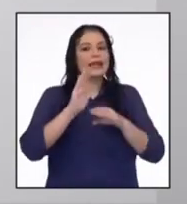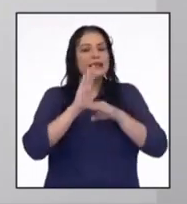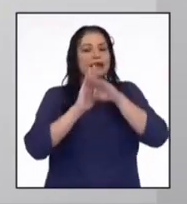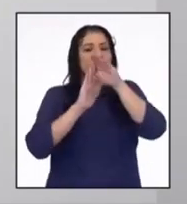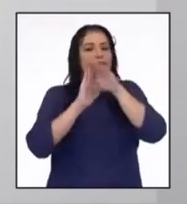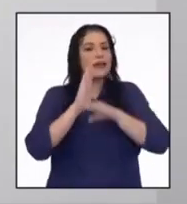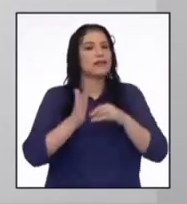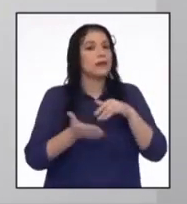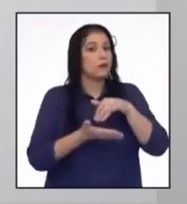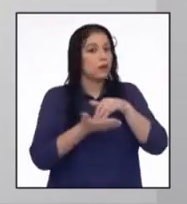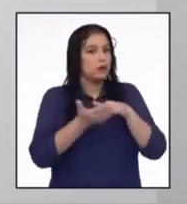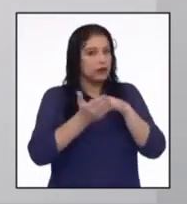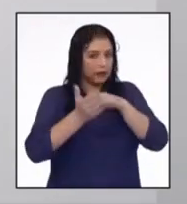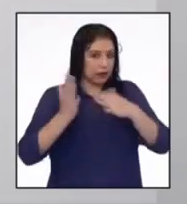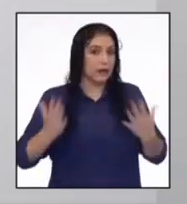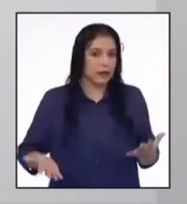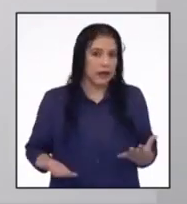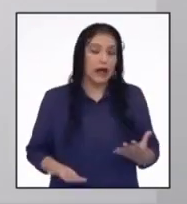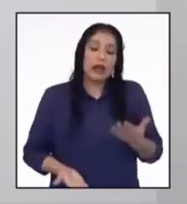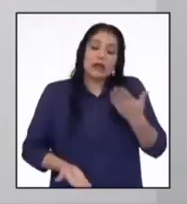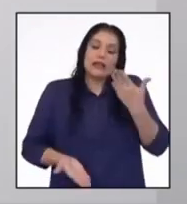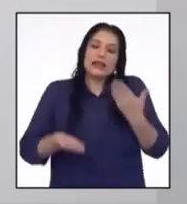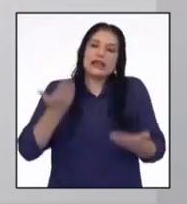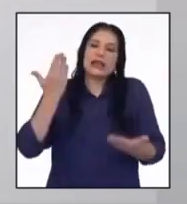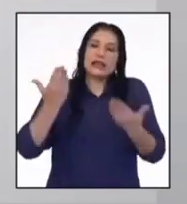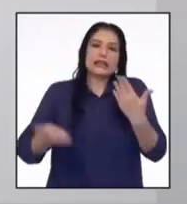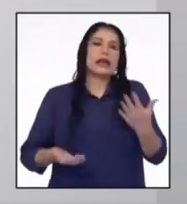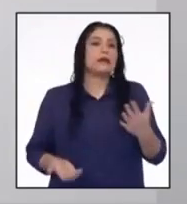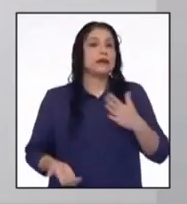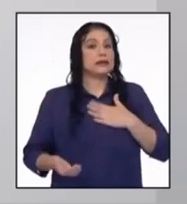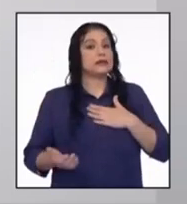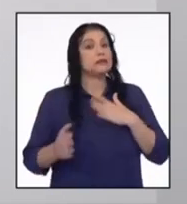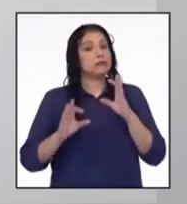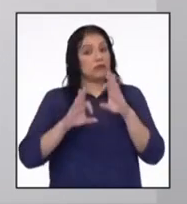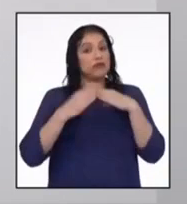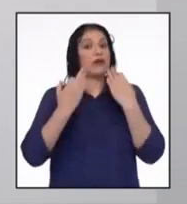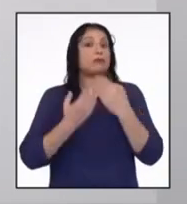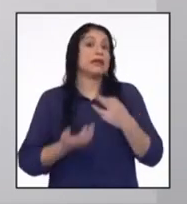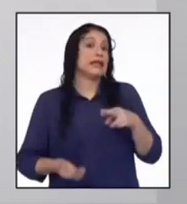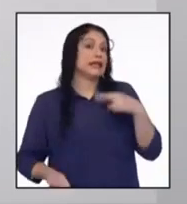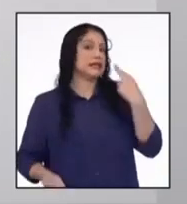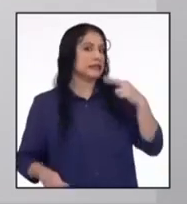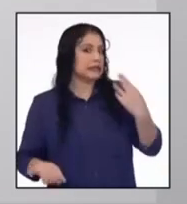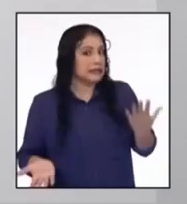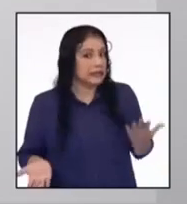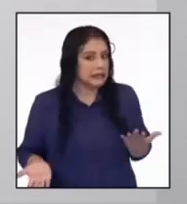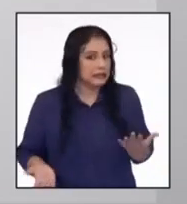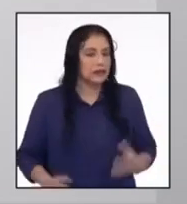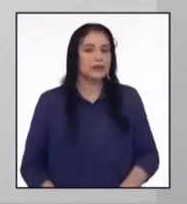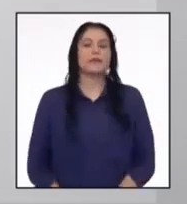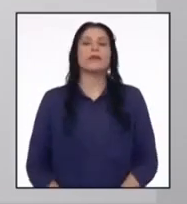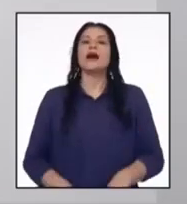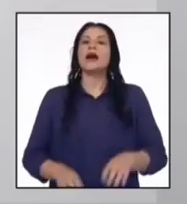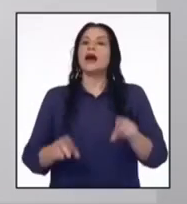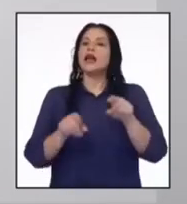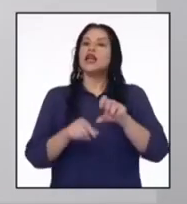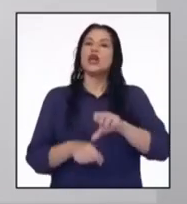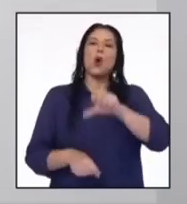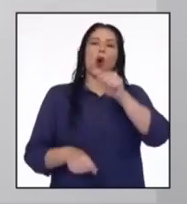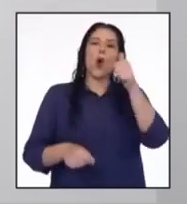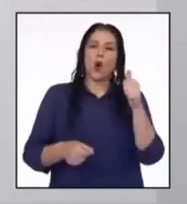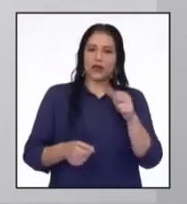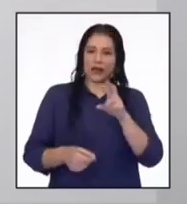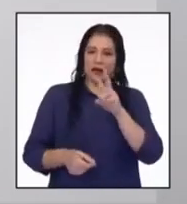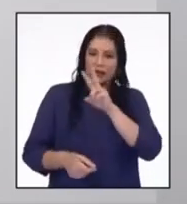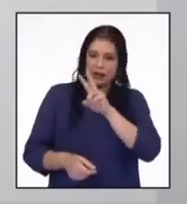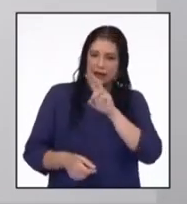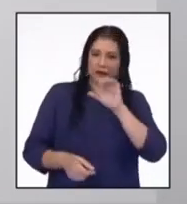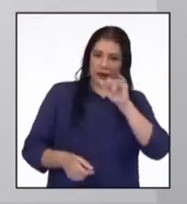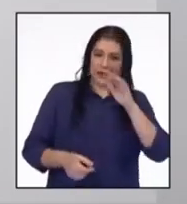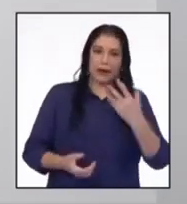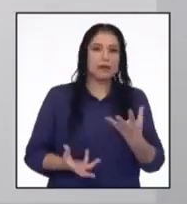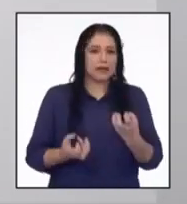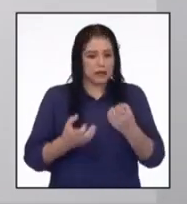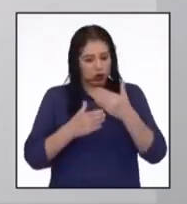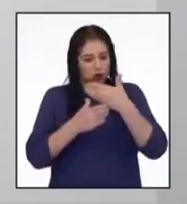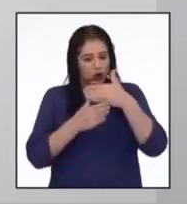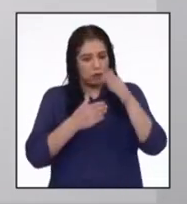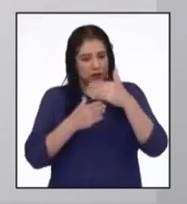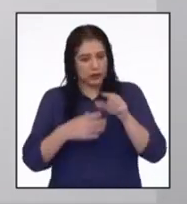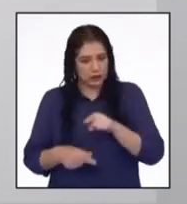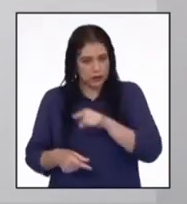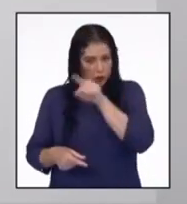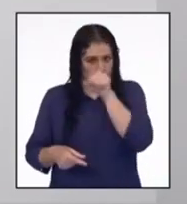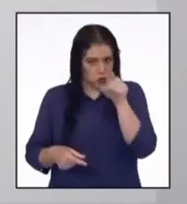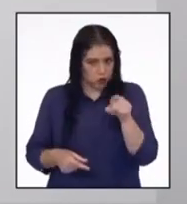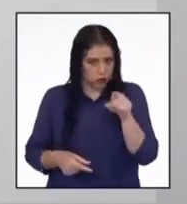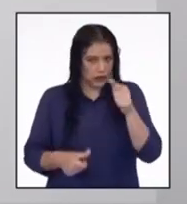de vulnerabilidad a los que puede estar expuesta su familia. Y otra de las variables que quiero compartir